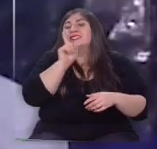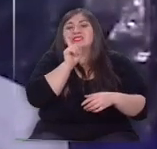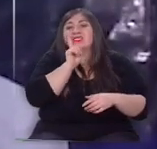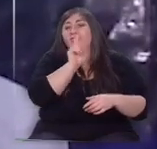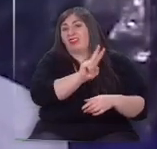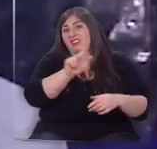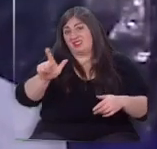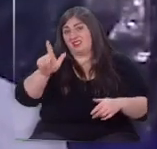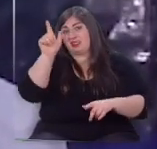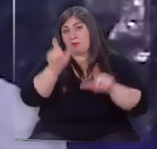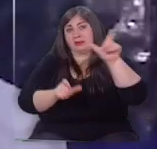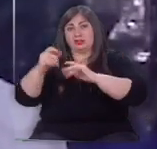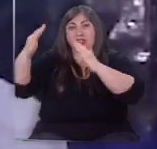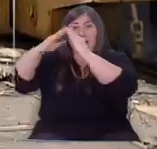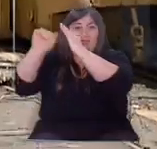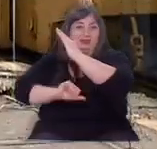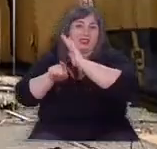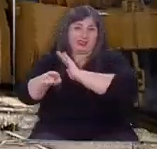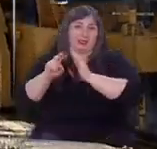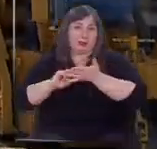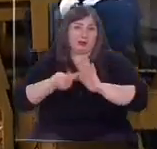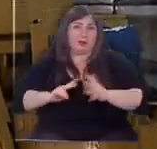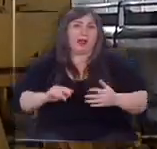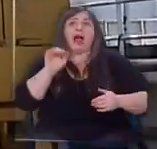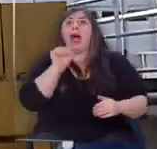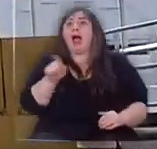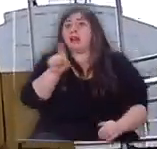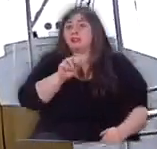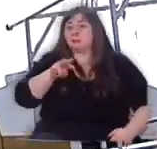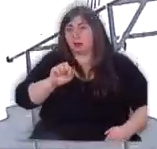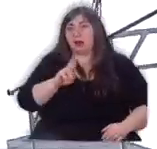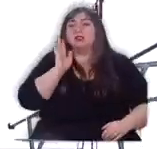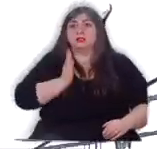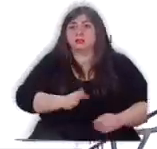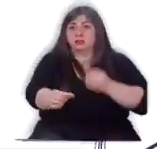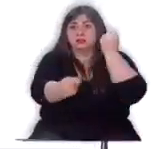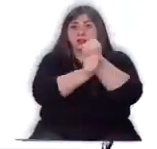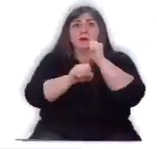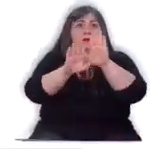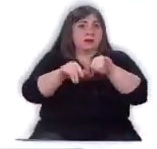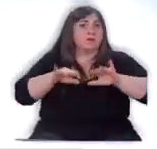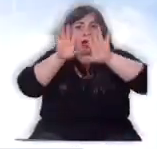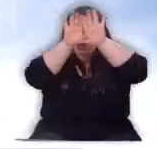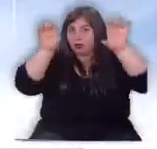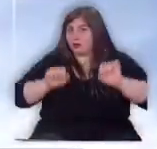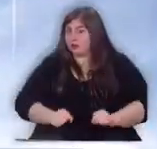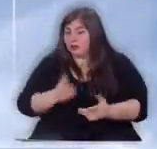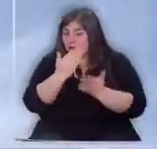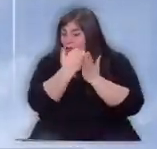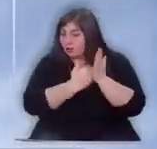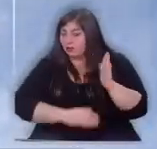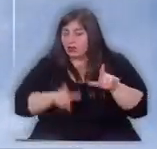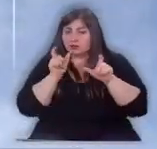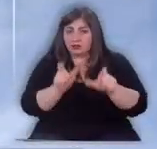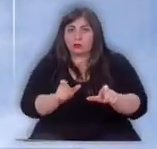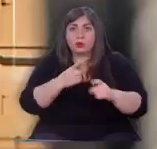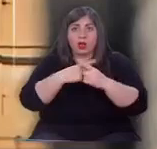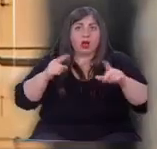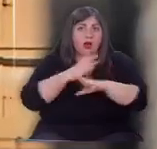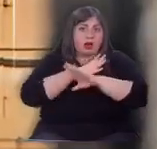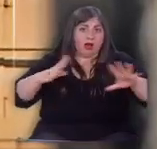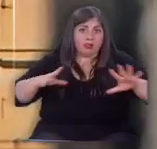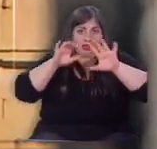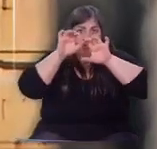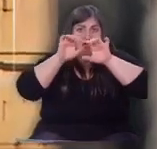27 personas en cuarentena de ese brote. ASMAR continuará operando con las mismas medidas de seguridad que otras grandes empresas, medidas